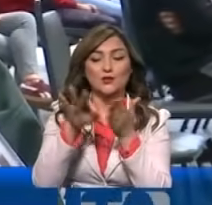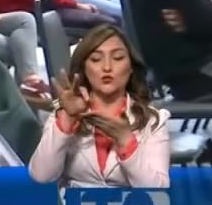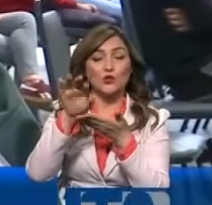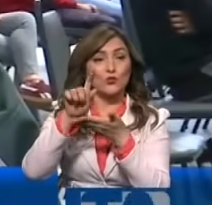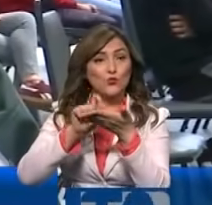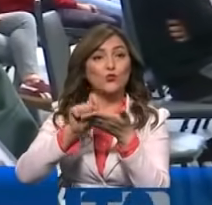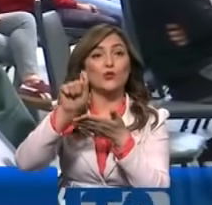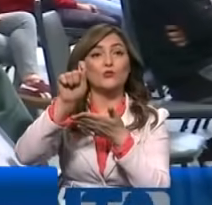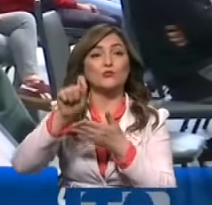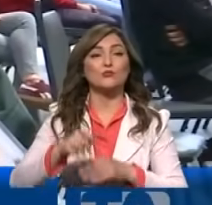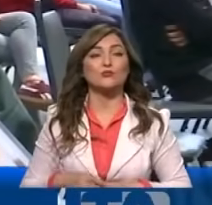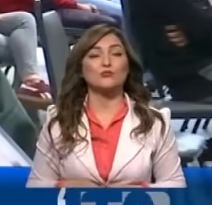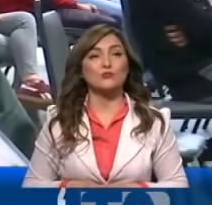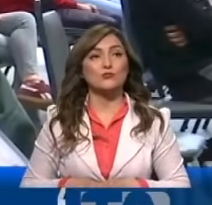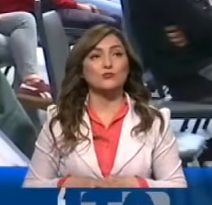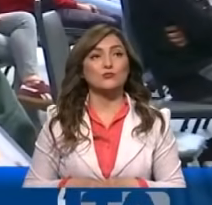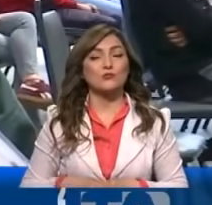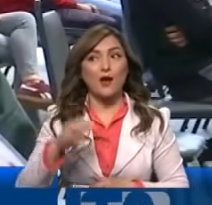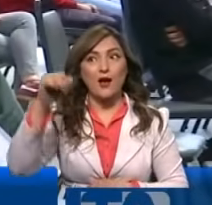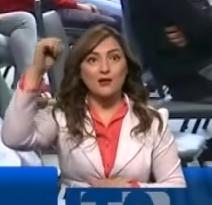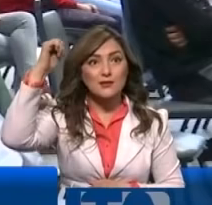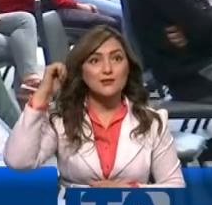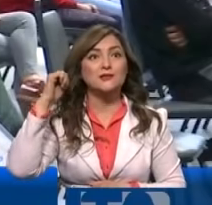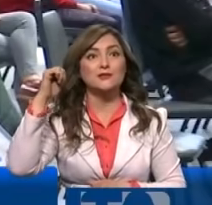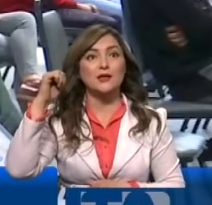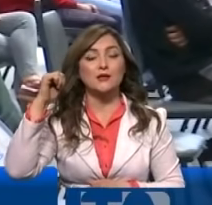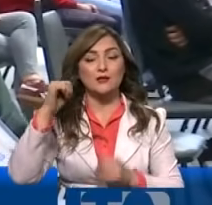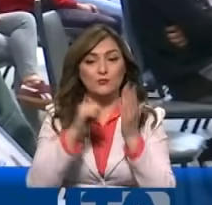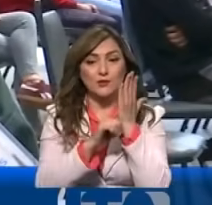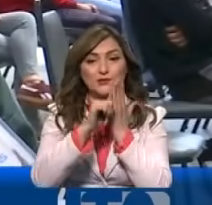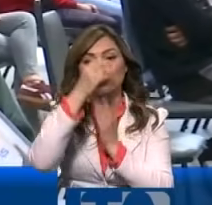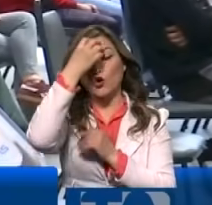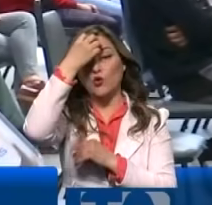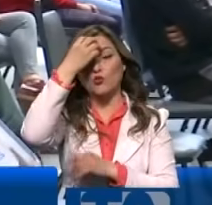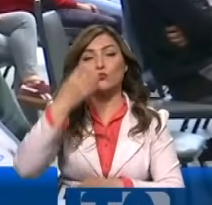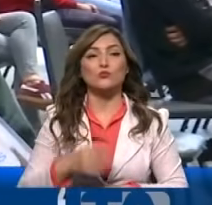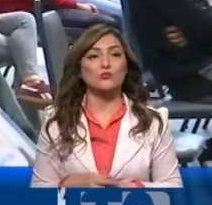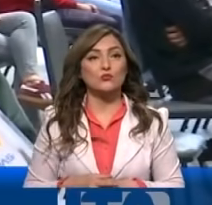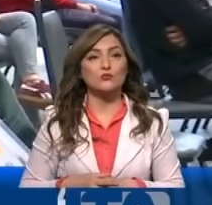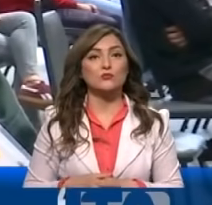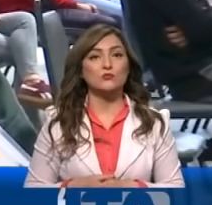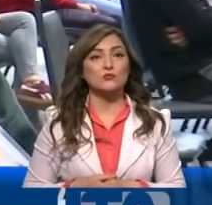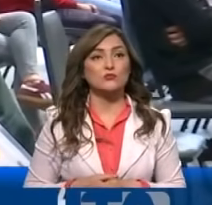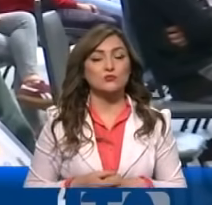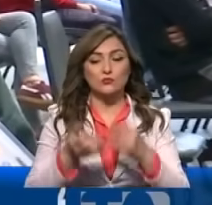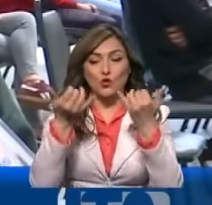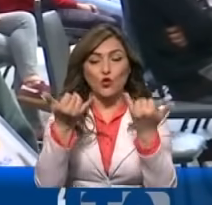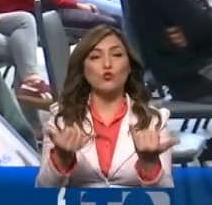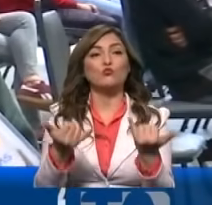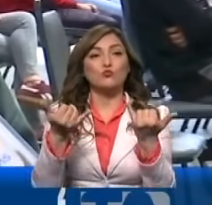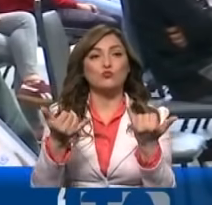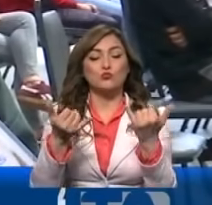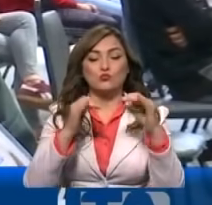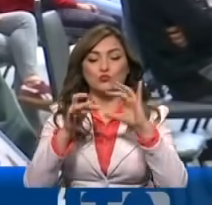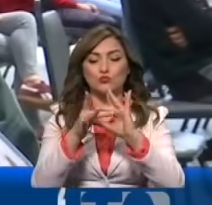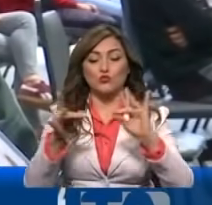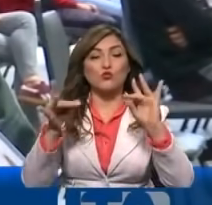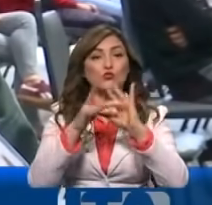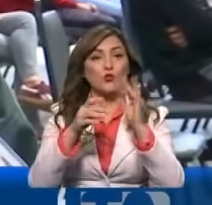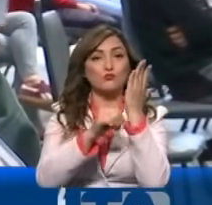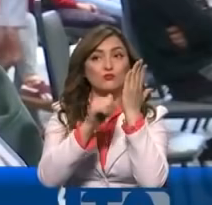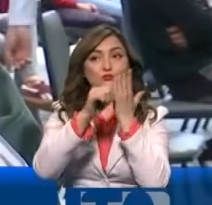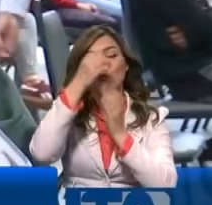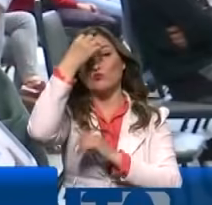aprobados. También hasta el día de ayer estuvimos con listados del Ministerio de Educación, pero el día de hoy, a partir del comunicado que fue del Ministerio